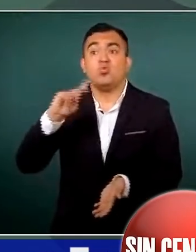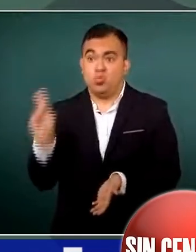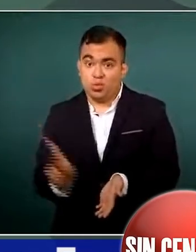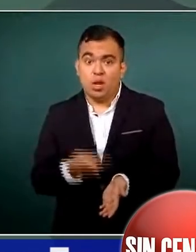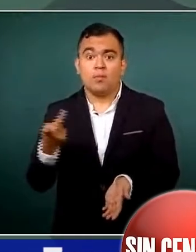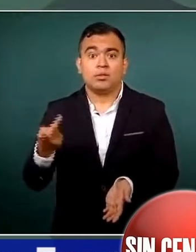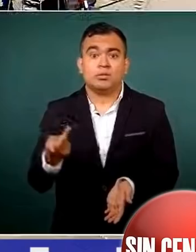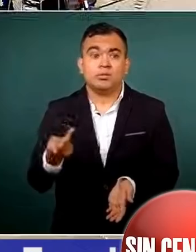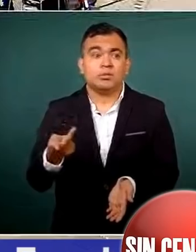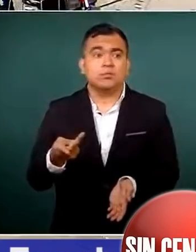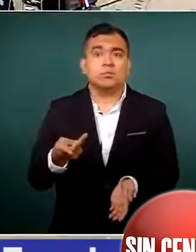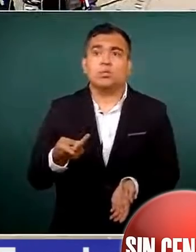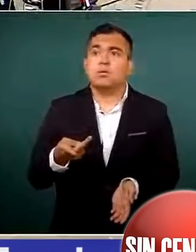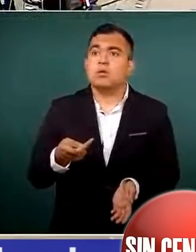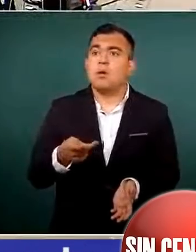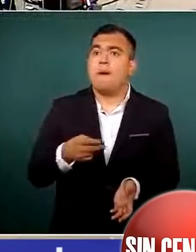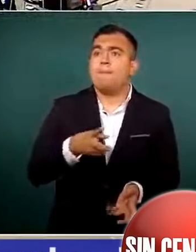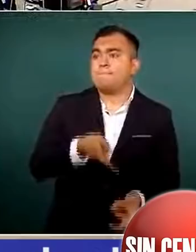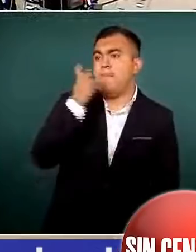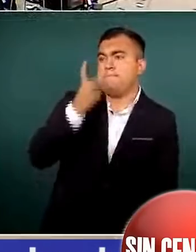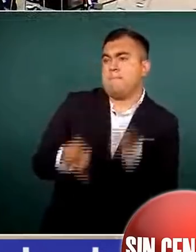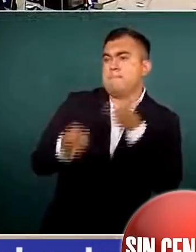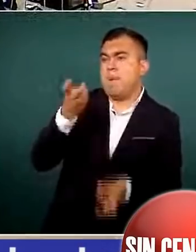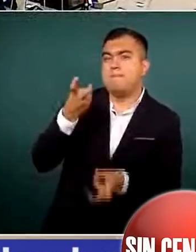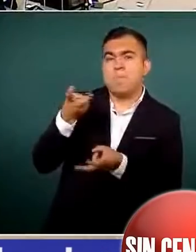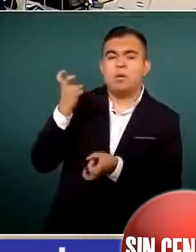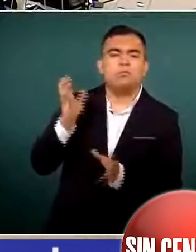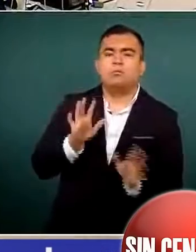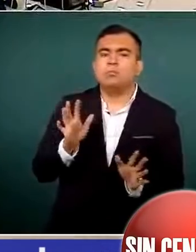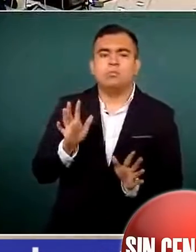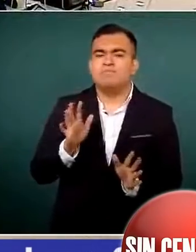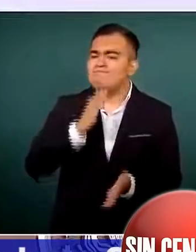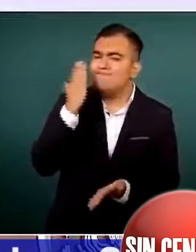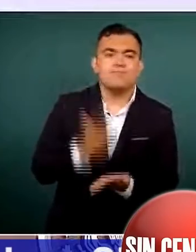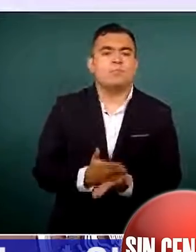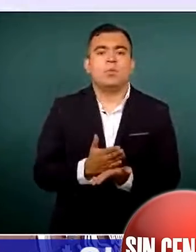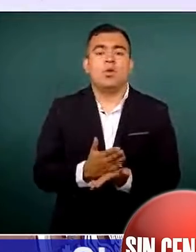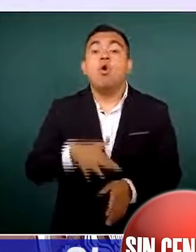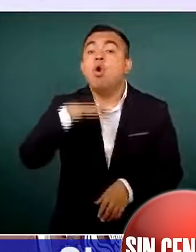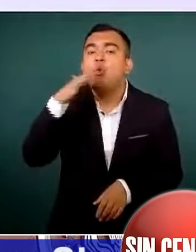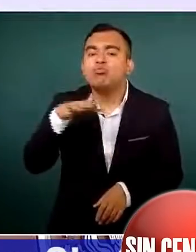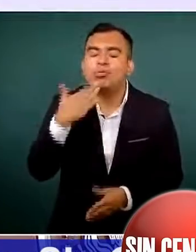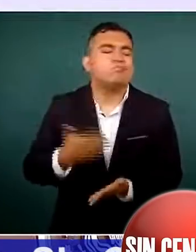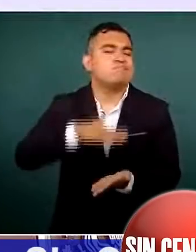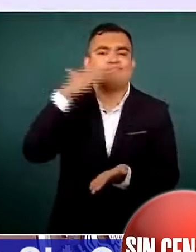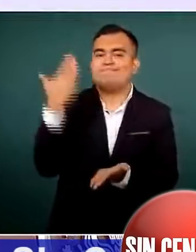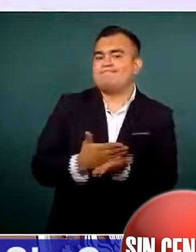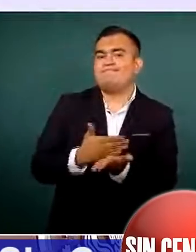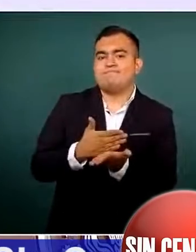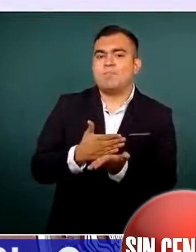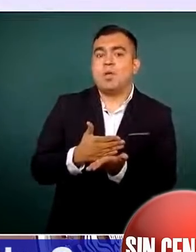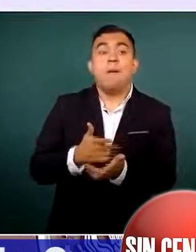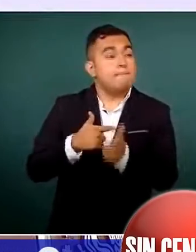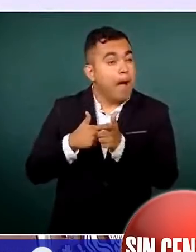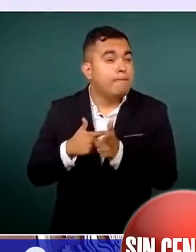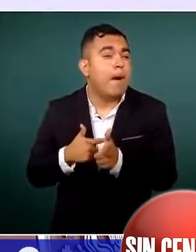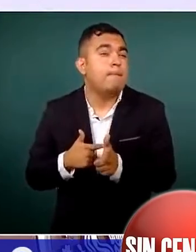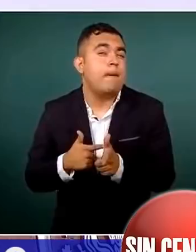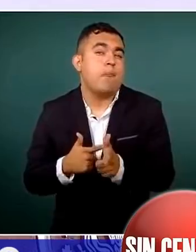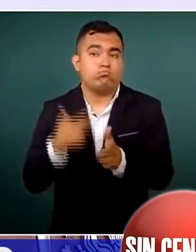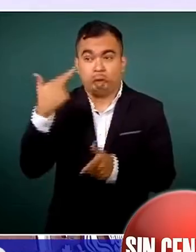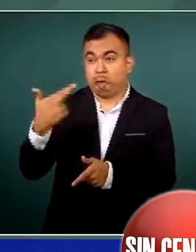saqueo, nunca más la corrupción, que no impere la corrupción,